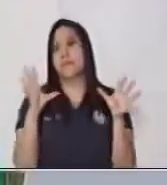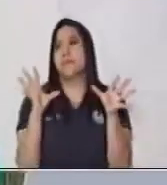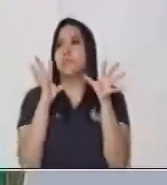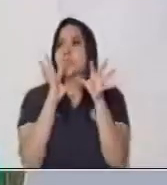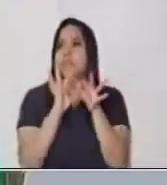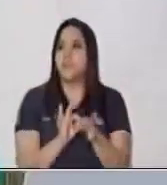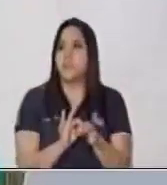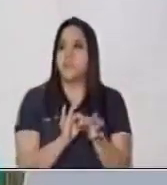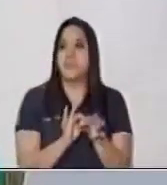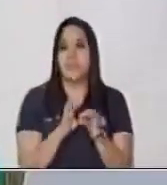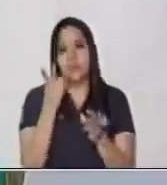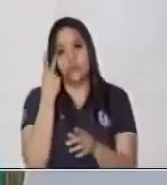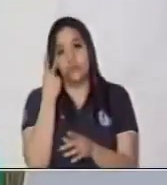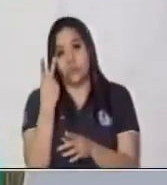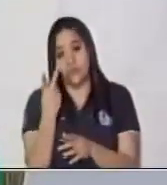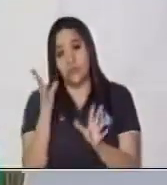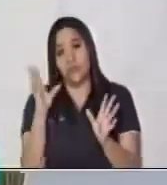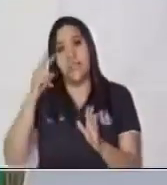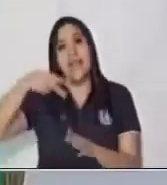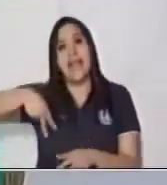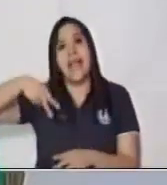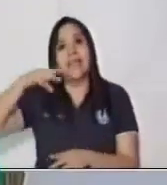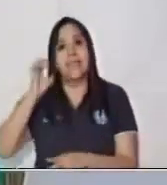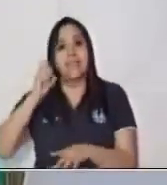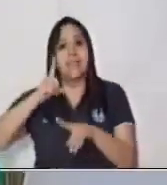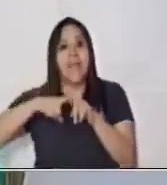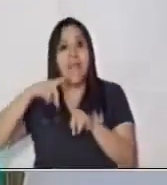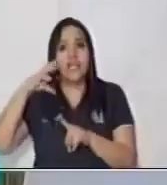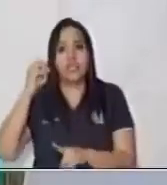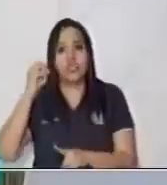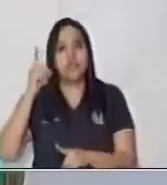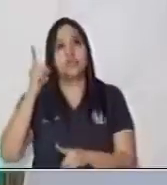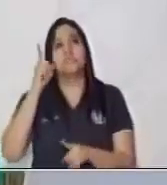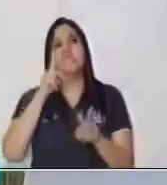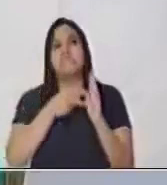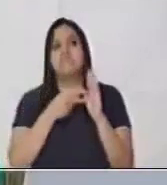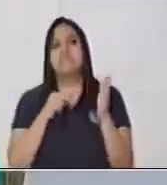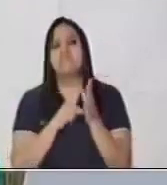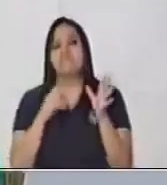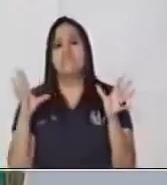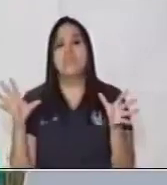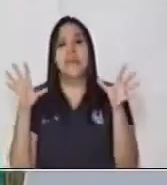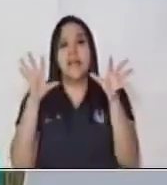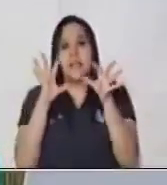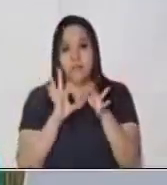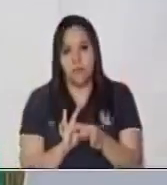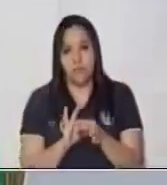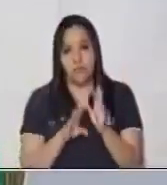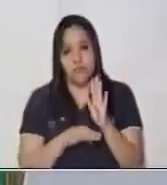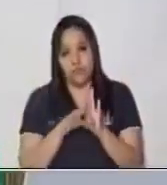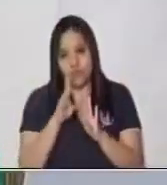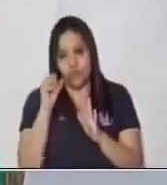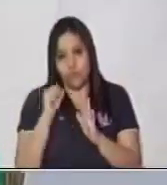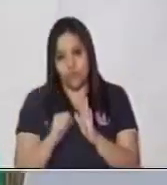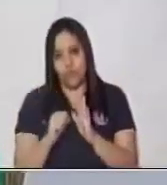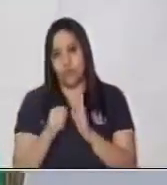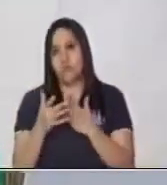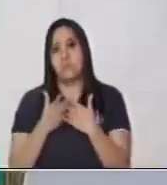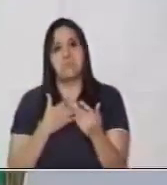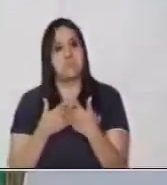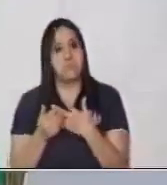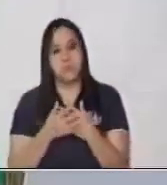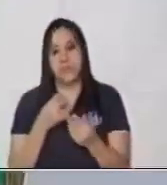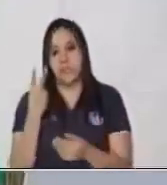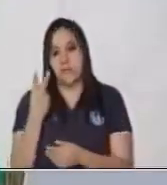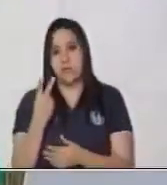oración verás que yo diré nexo coordinante o nexo subordinante, cualquiera